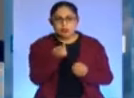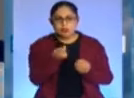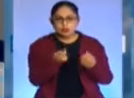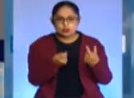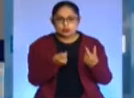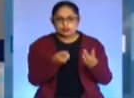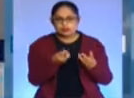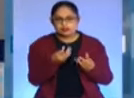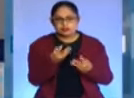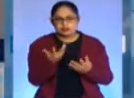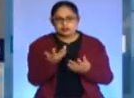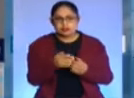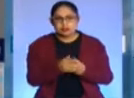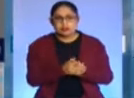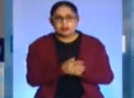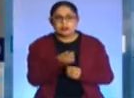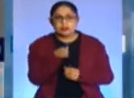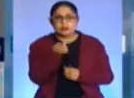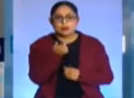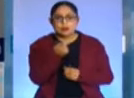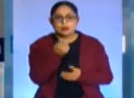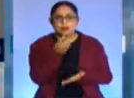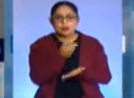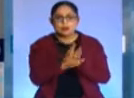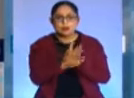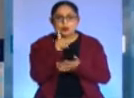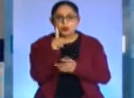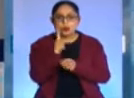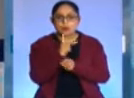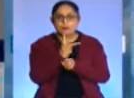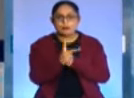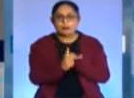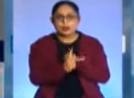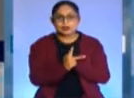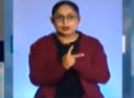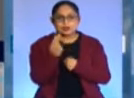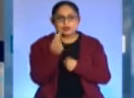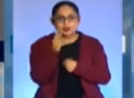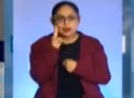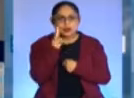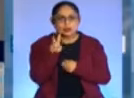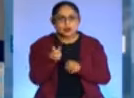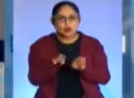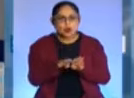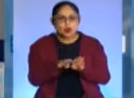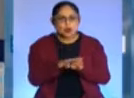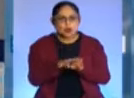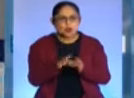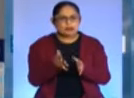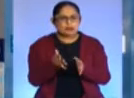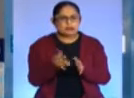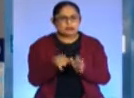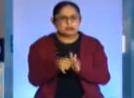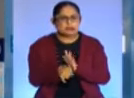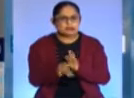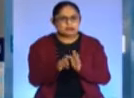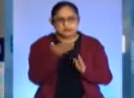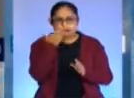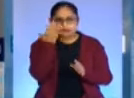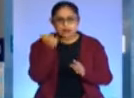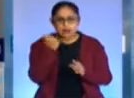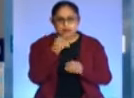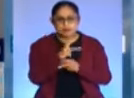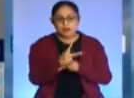sino me refiero a pocos en comparación de que solamente es un país. Necesitamos ver cómo se comporta esa variante fuera del país, fuera de ese